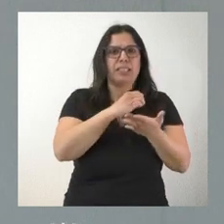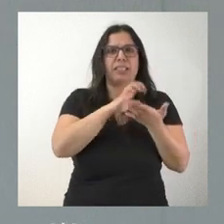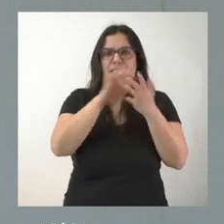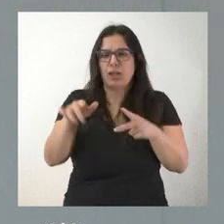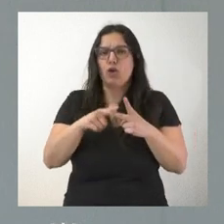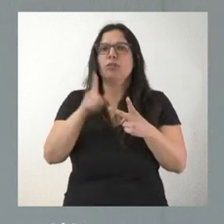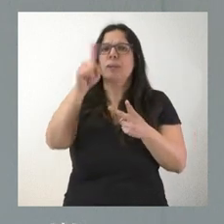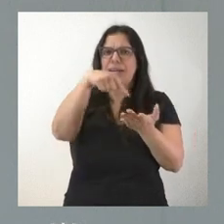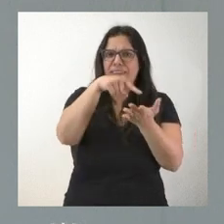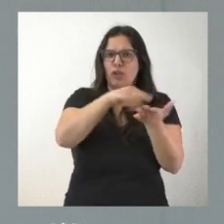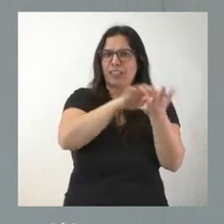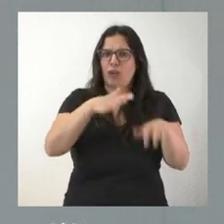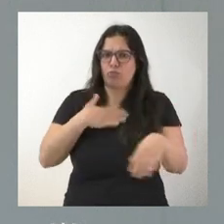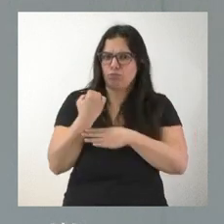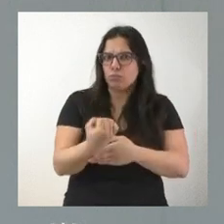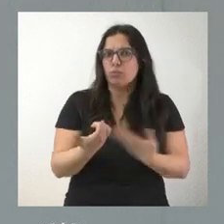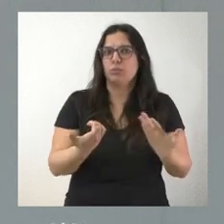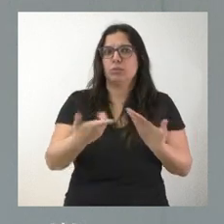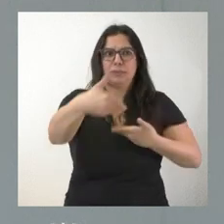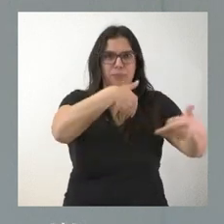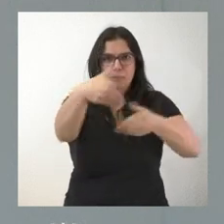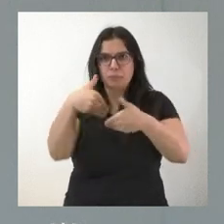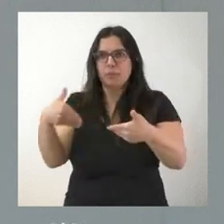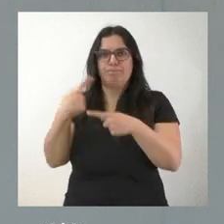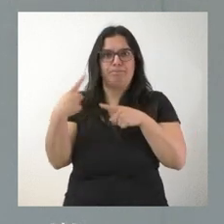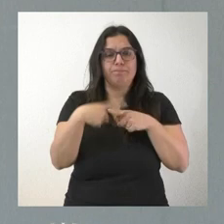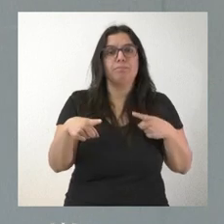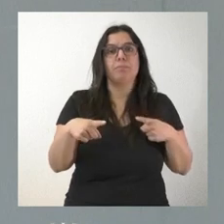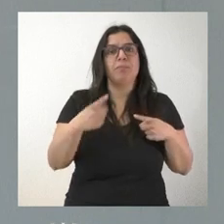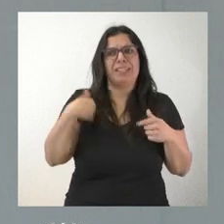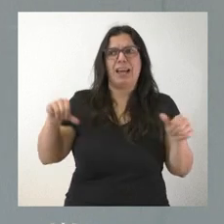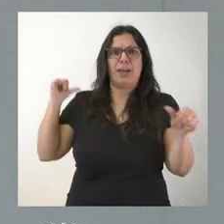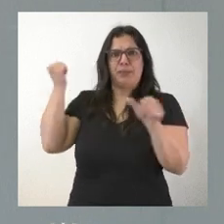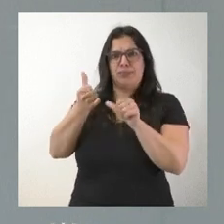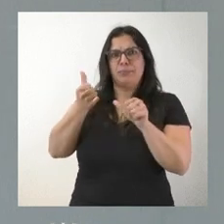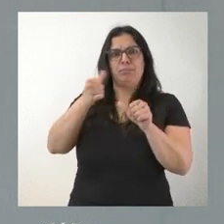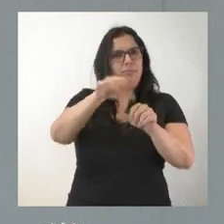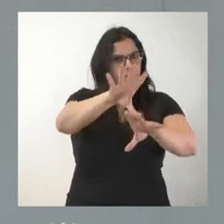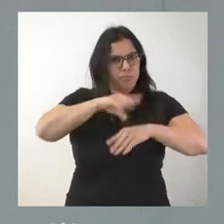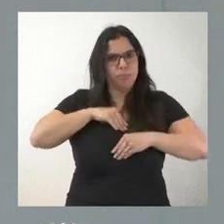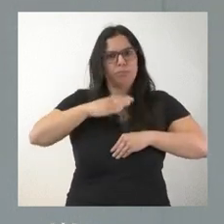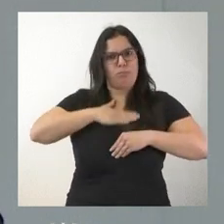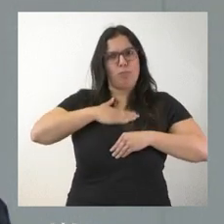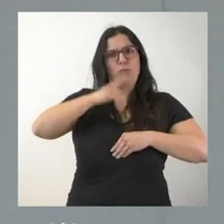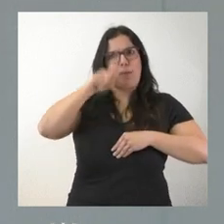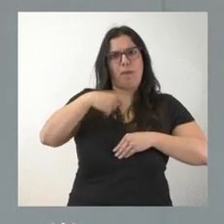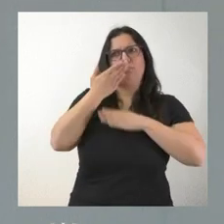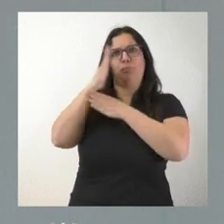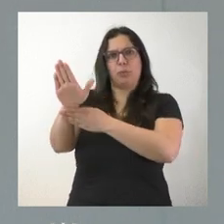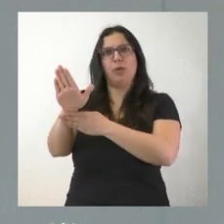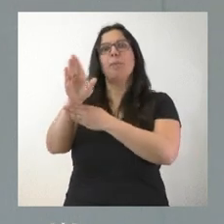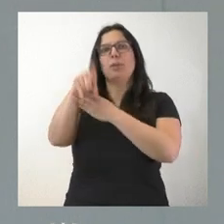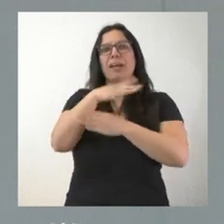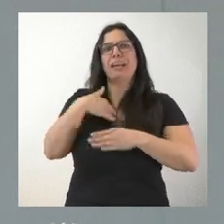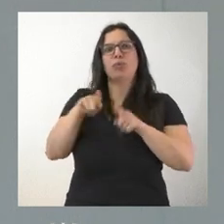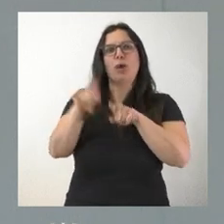de la reivindicaciones de Castilla y león de esas demandas que se nos manifiestan ante nosotros que ya hace tiempo que las hemos hecho nuestras pero que también queremos construir una posición